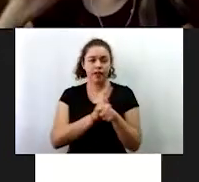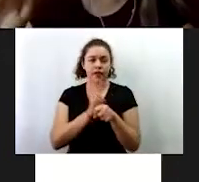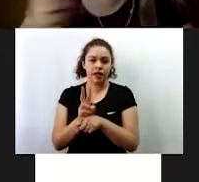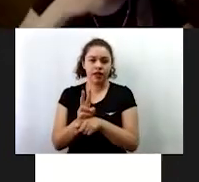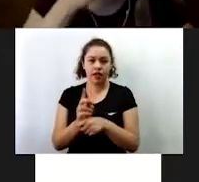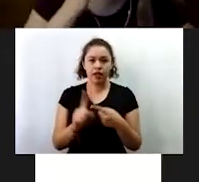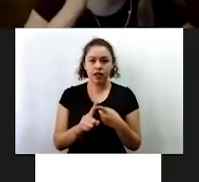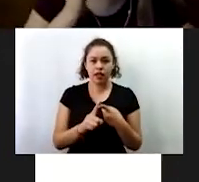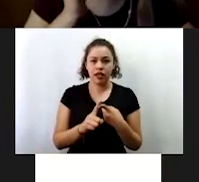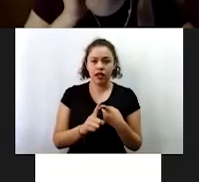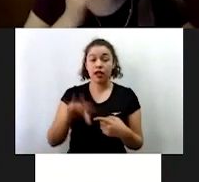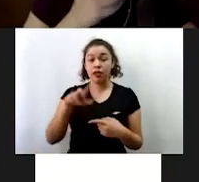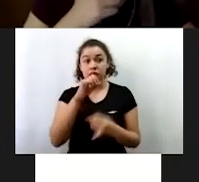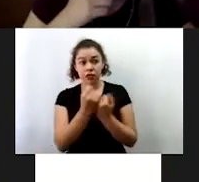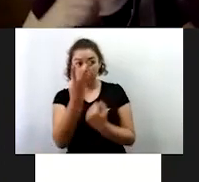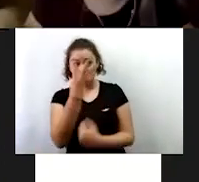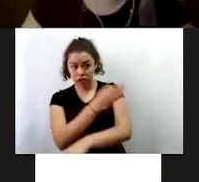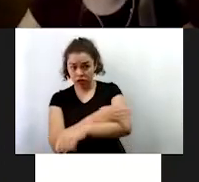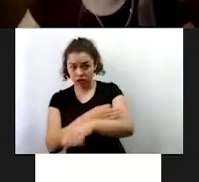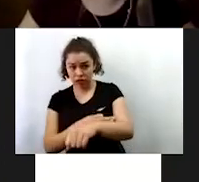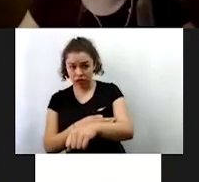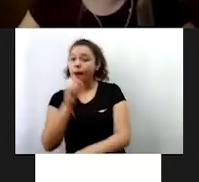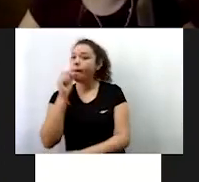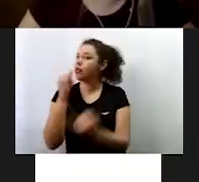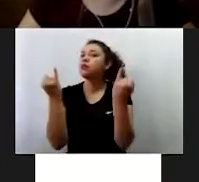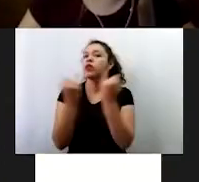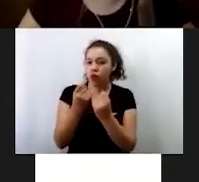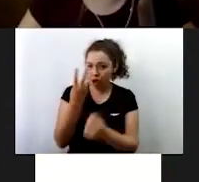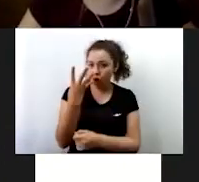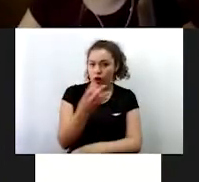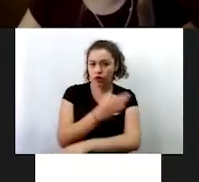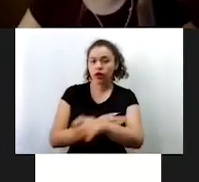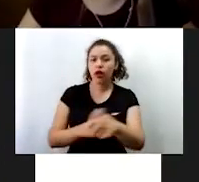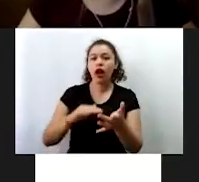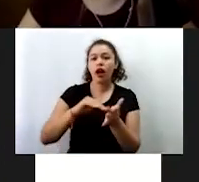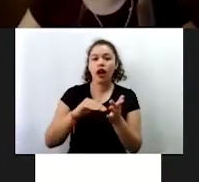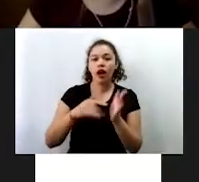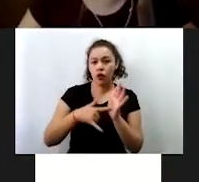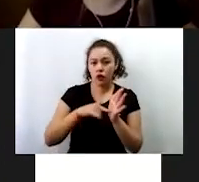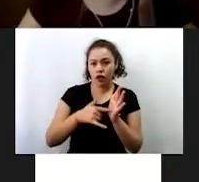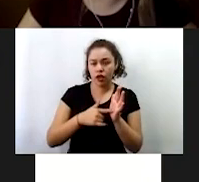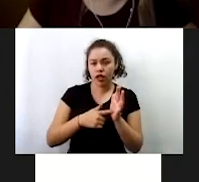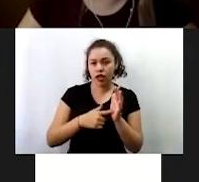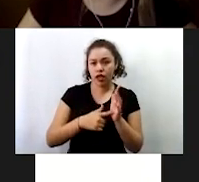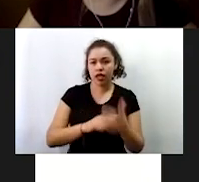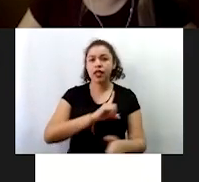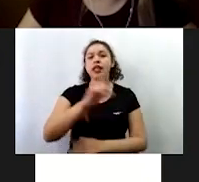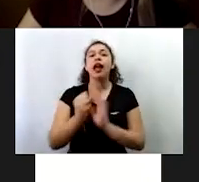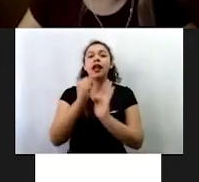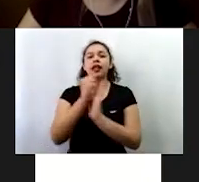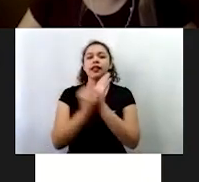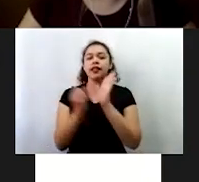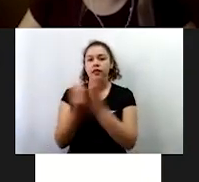a la misma hora, a las 4? Sí, también va a ser en el mismo horario y ya están en el sistema de capacitación. Para